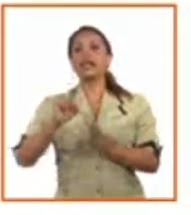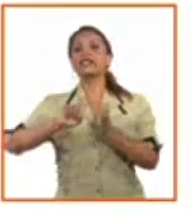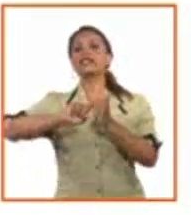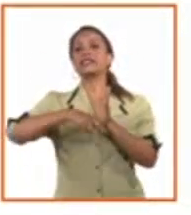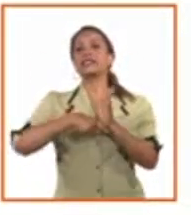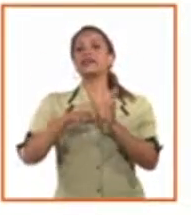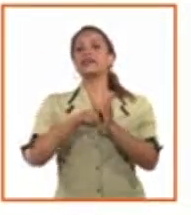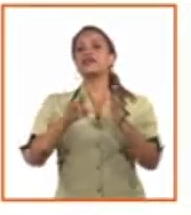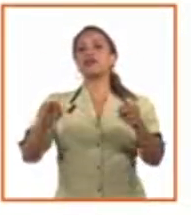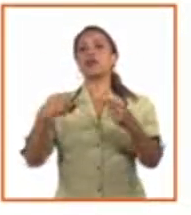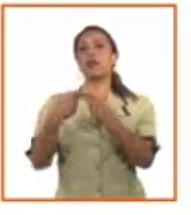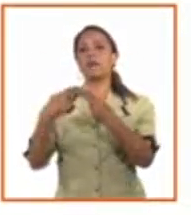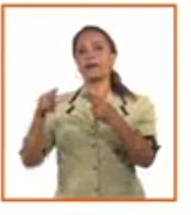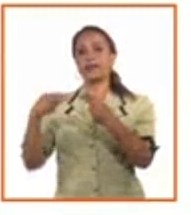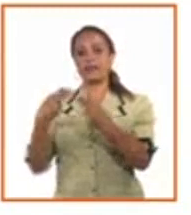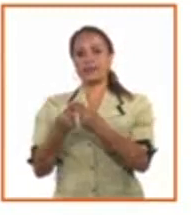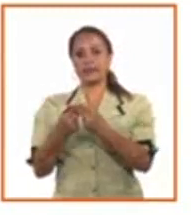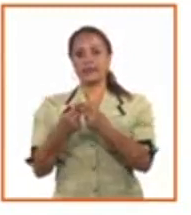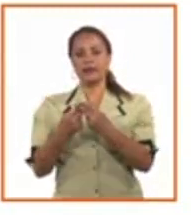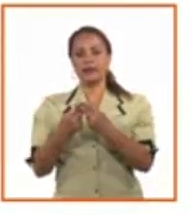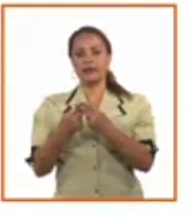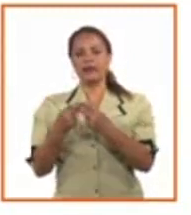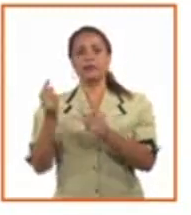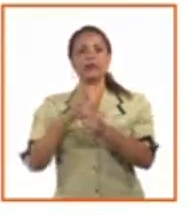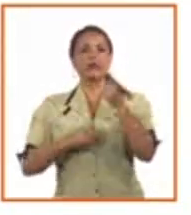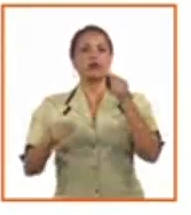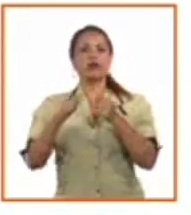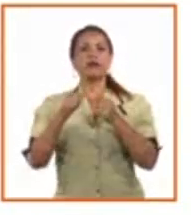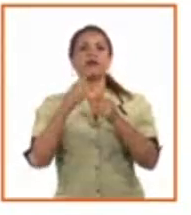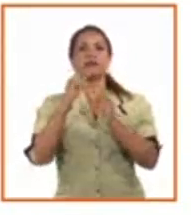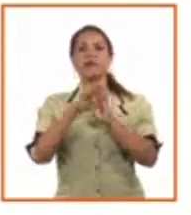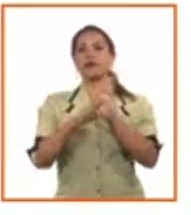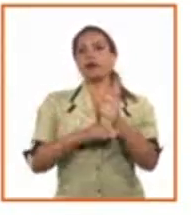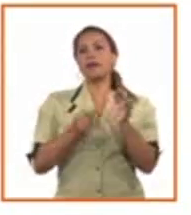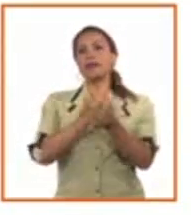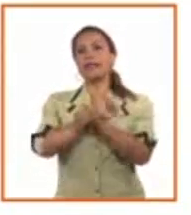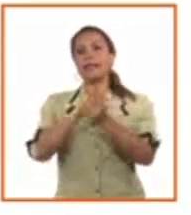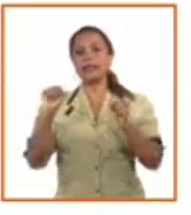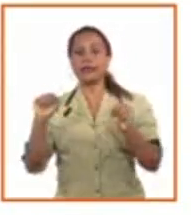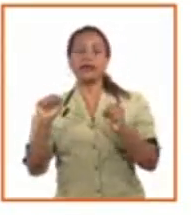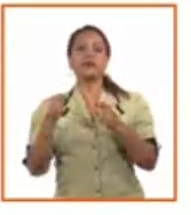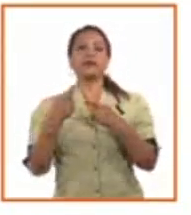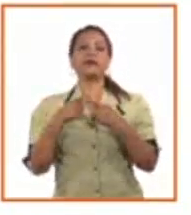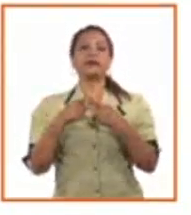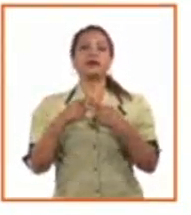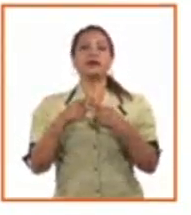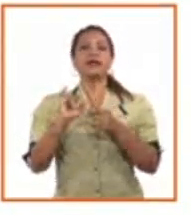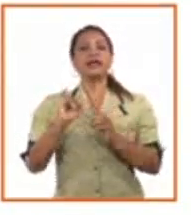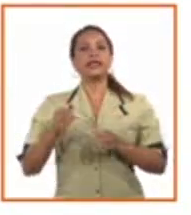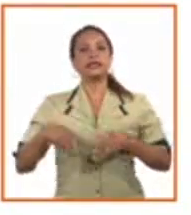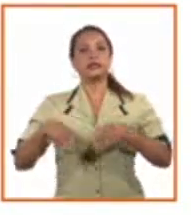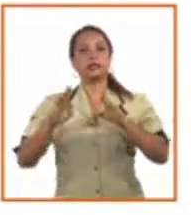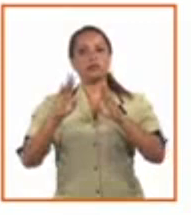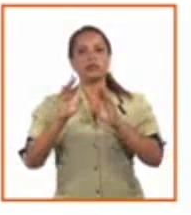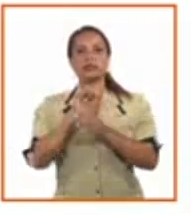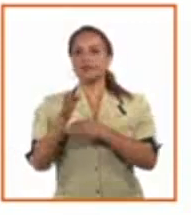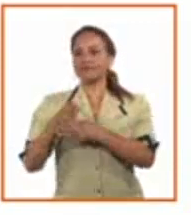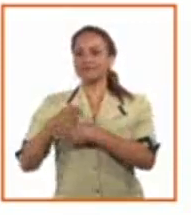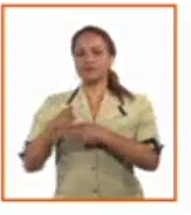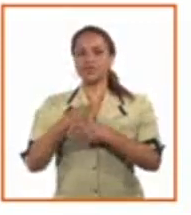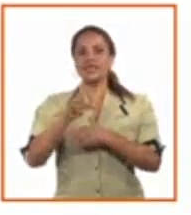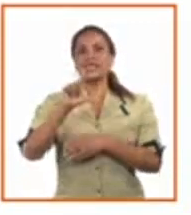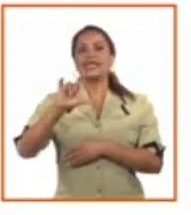certificación de competencias específicamente en las temáticas ejemplo de software libre con alianzas muy estrategias como el instituto de lino profesional